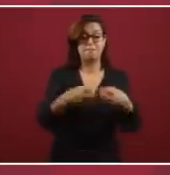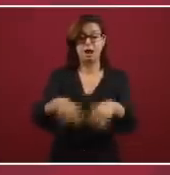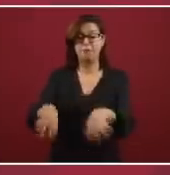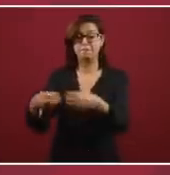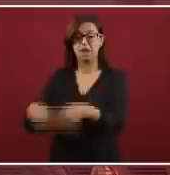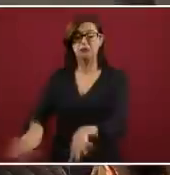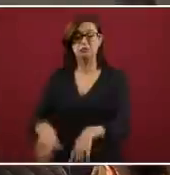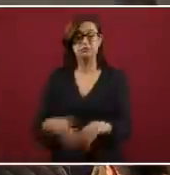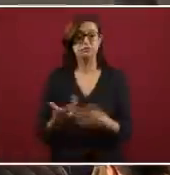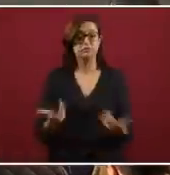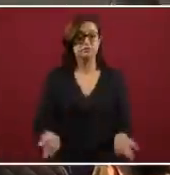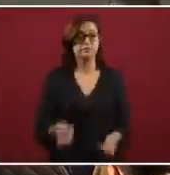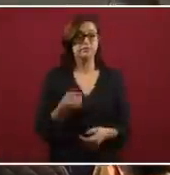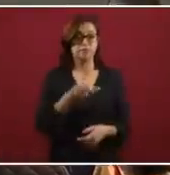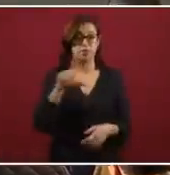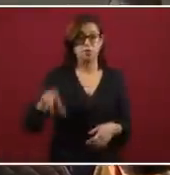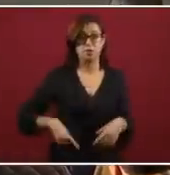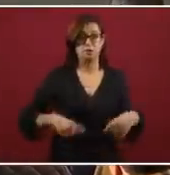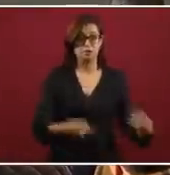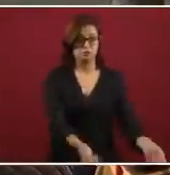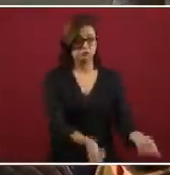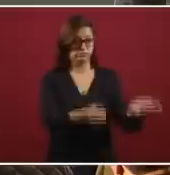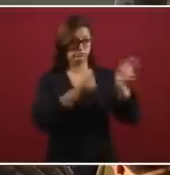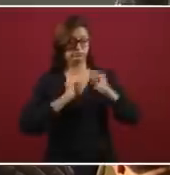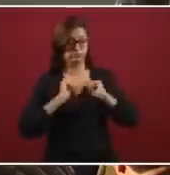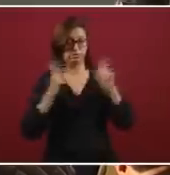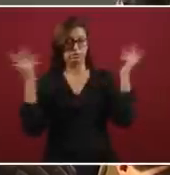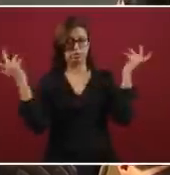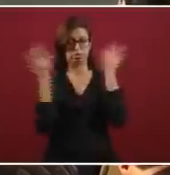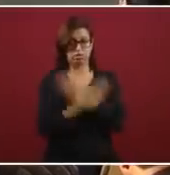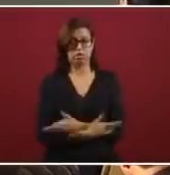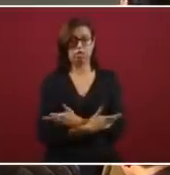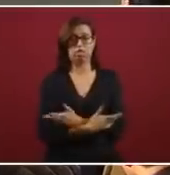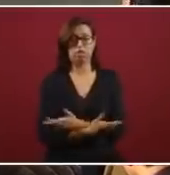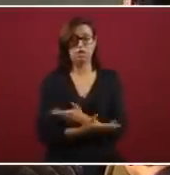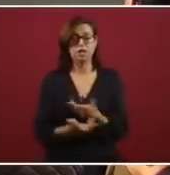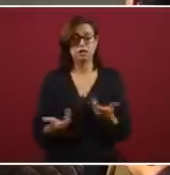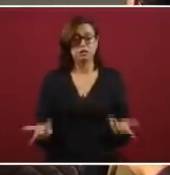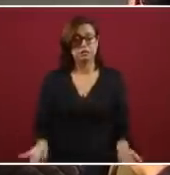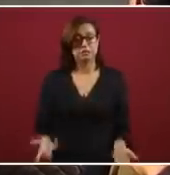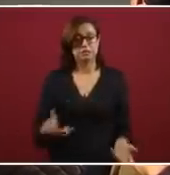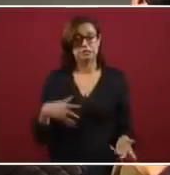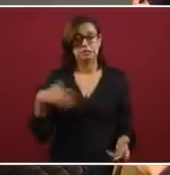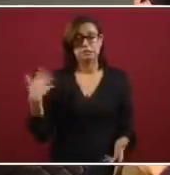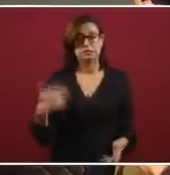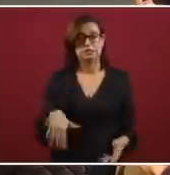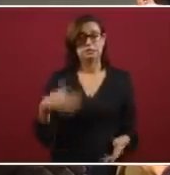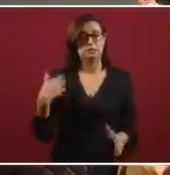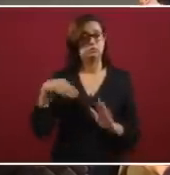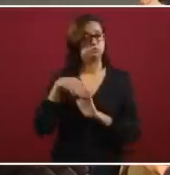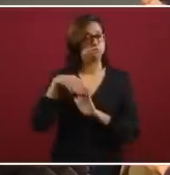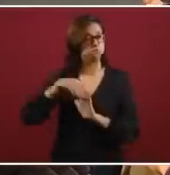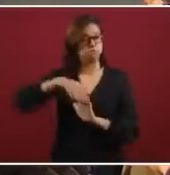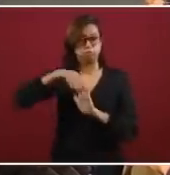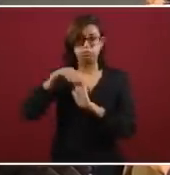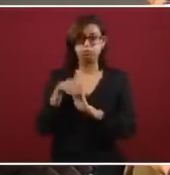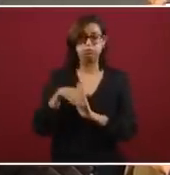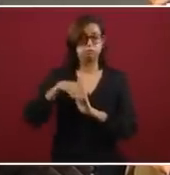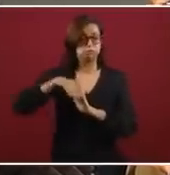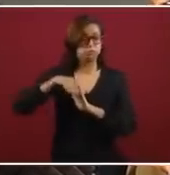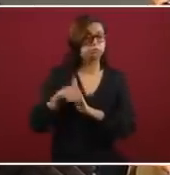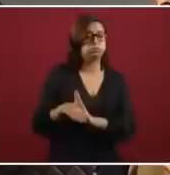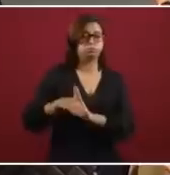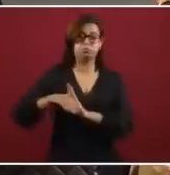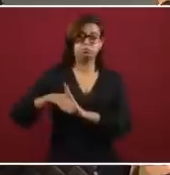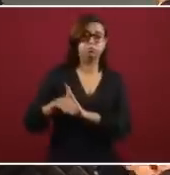entregaron el gobierno, con una baja constante en